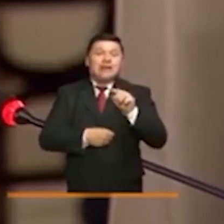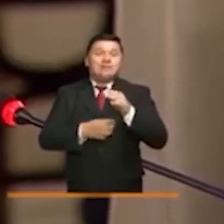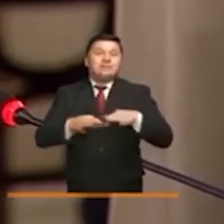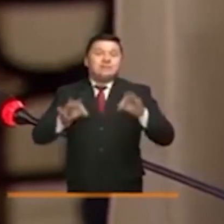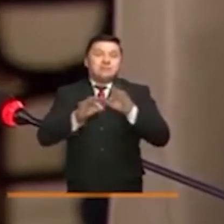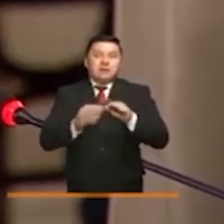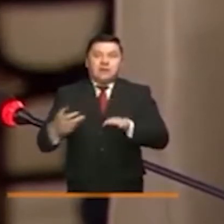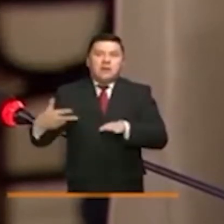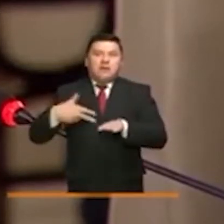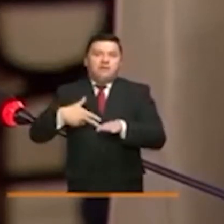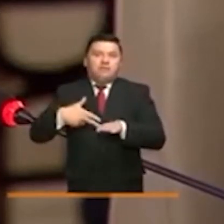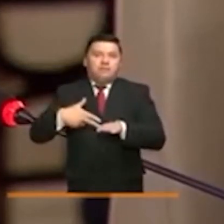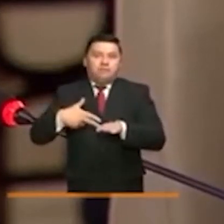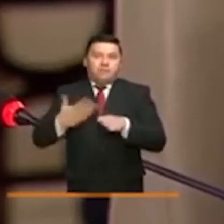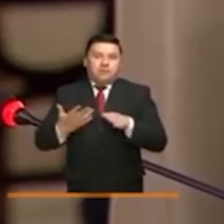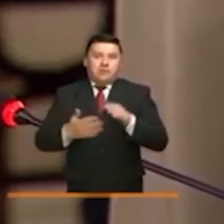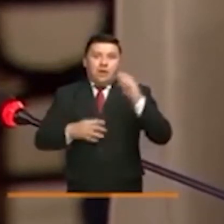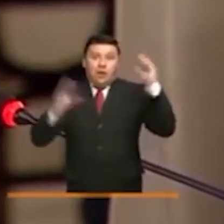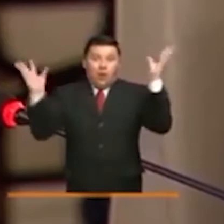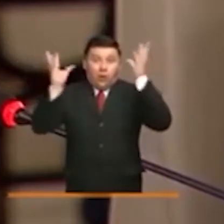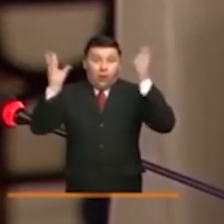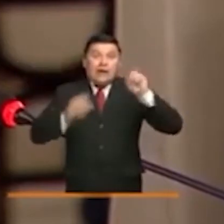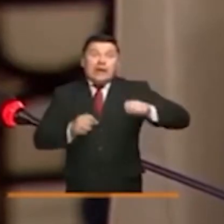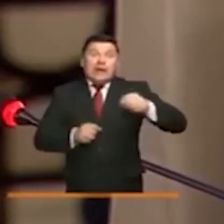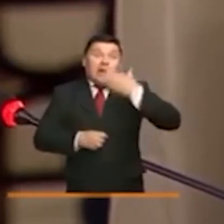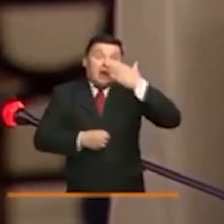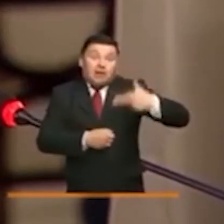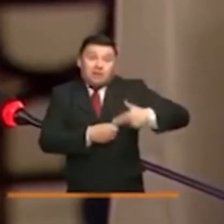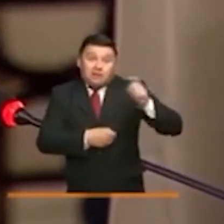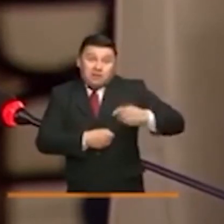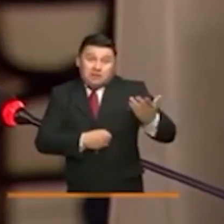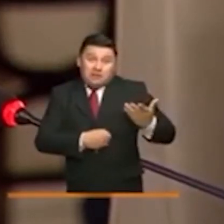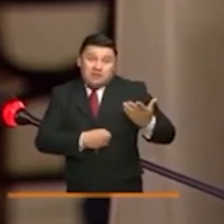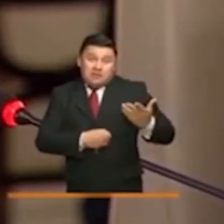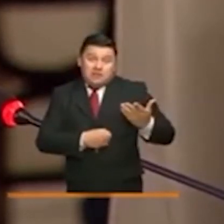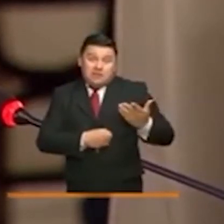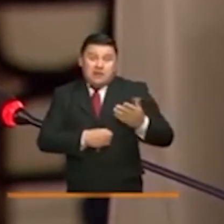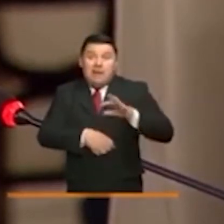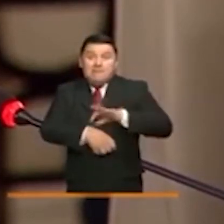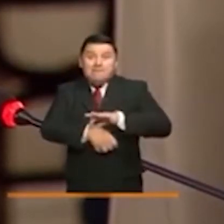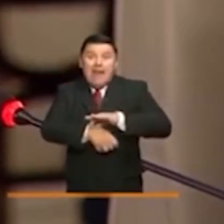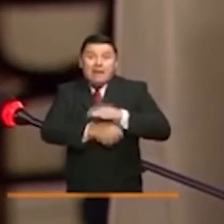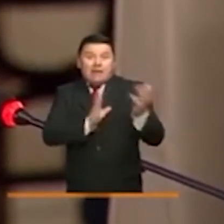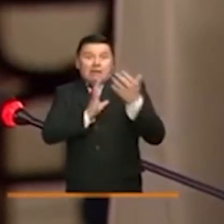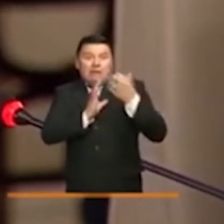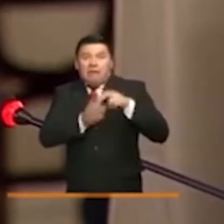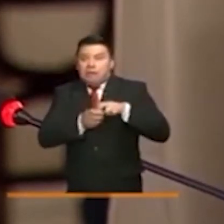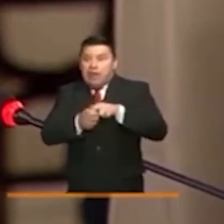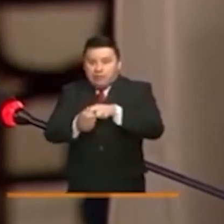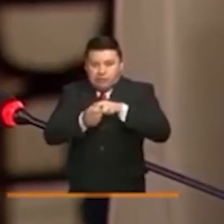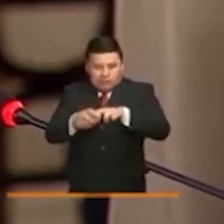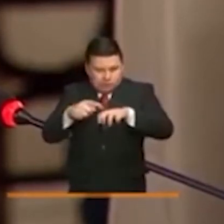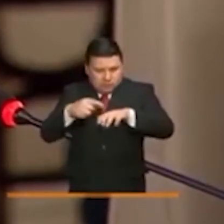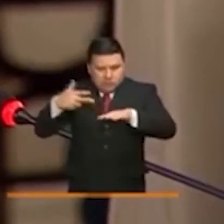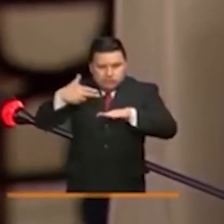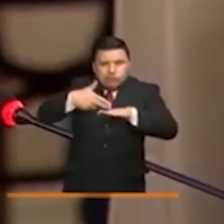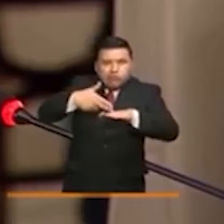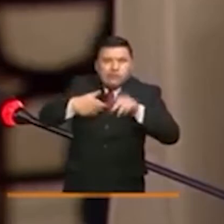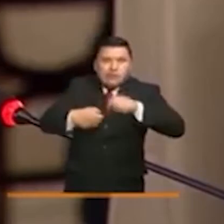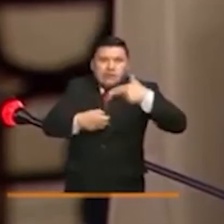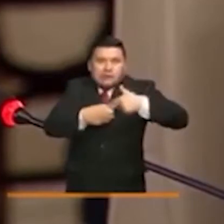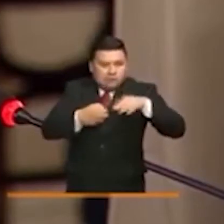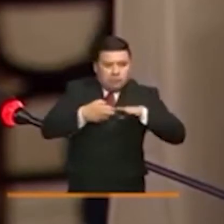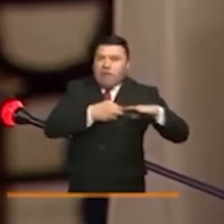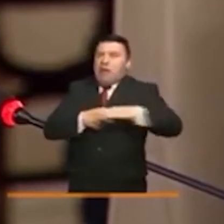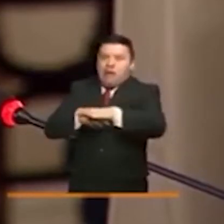los alimentos, porque las ambulancias necesitan gasolina, porque los insumos médicos los tenemos que transportar a toda velocidad. Y